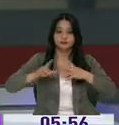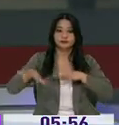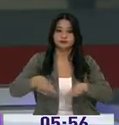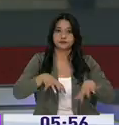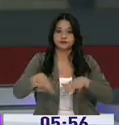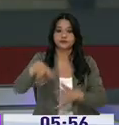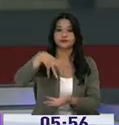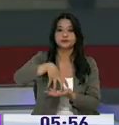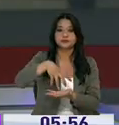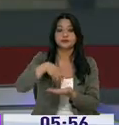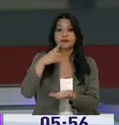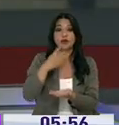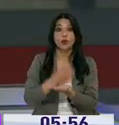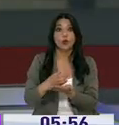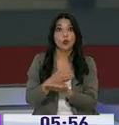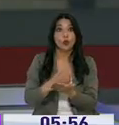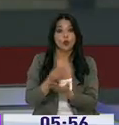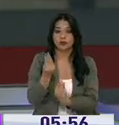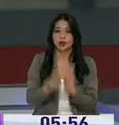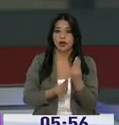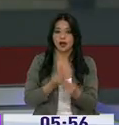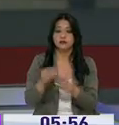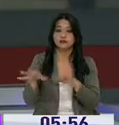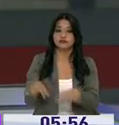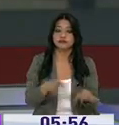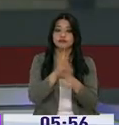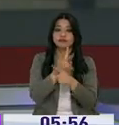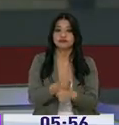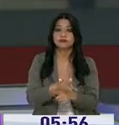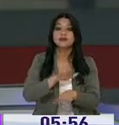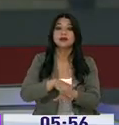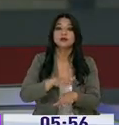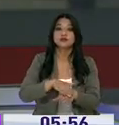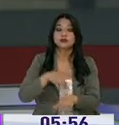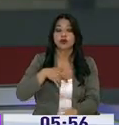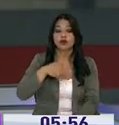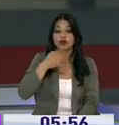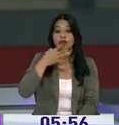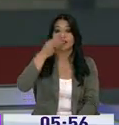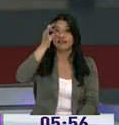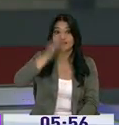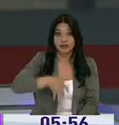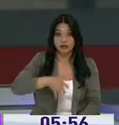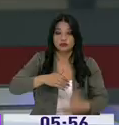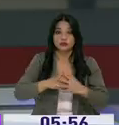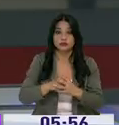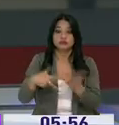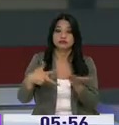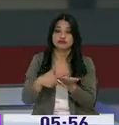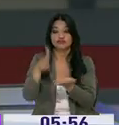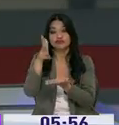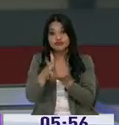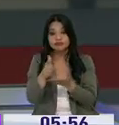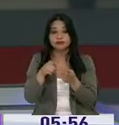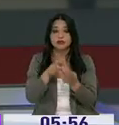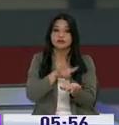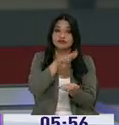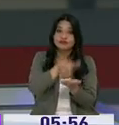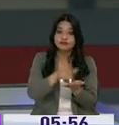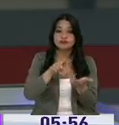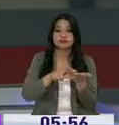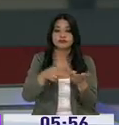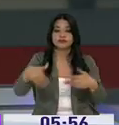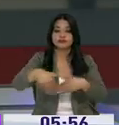provincia del Oro, amigos, toman acciones de prevención contra el coronavirus. Terminales terrestres, aéreas y en la frontera se